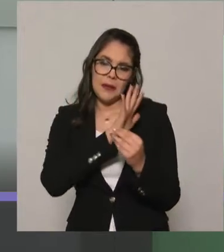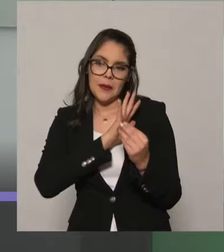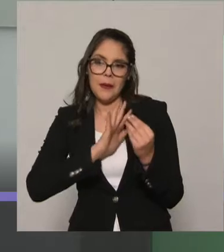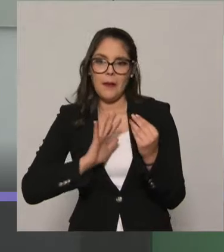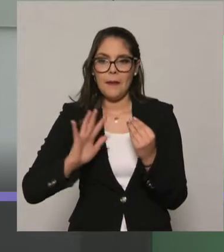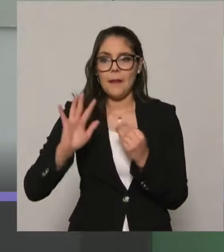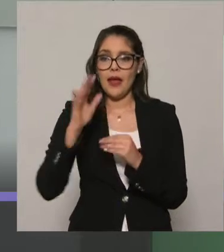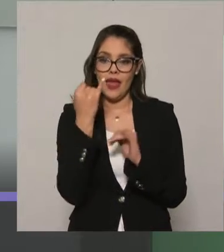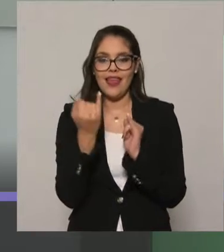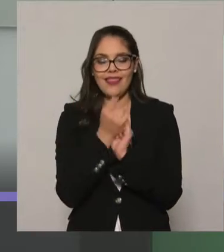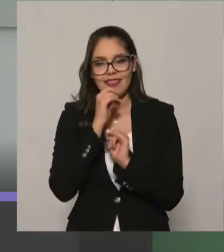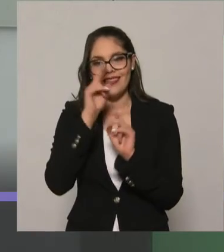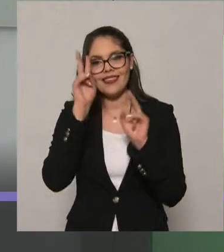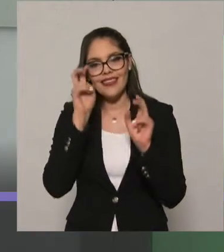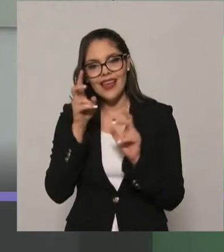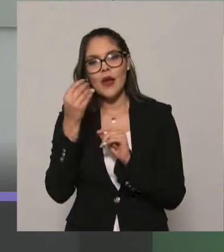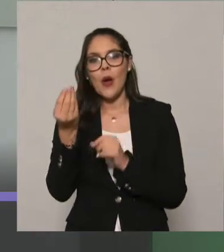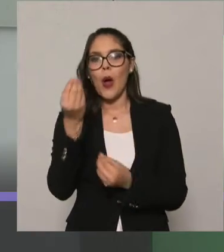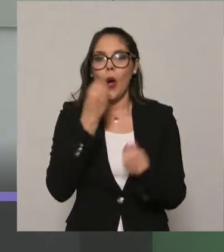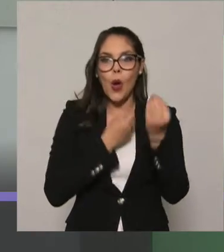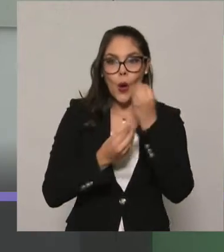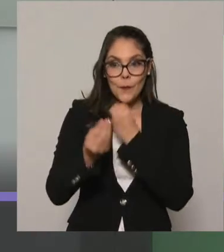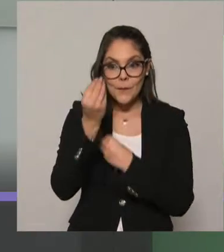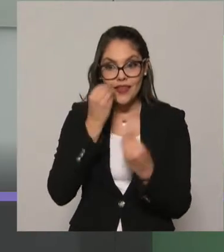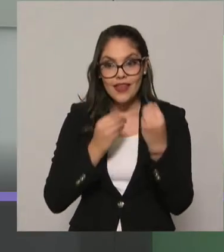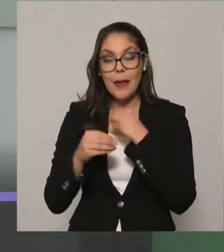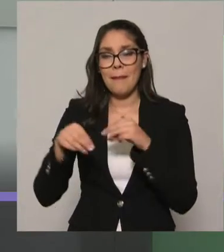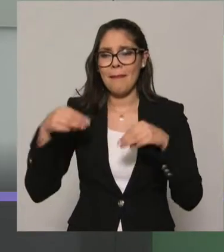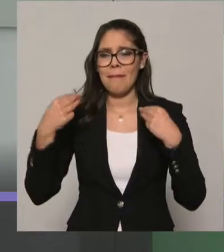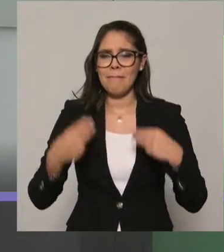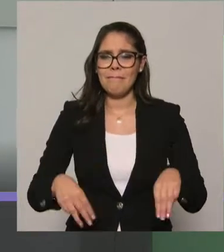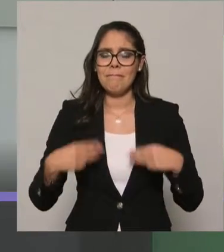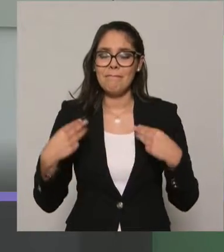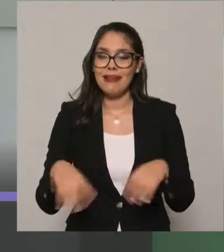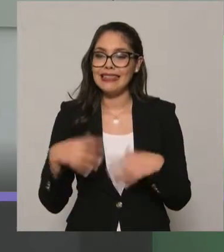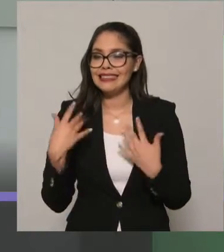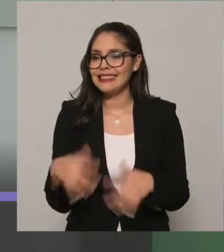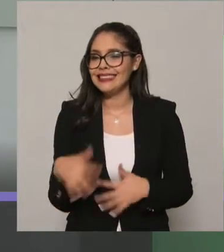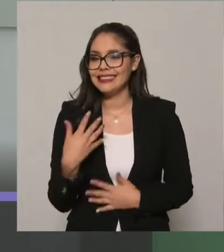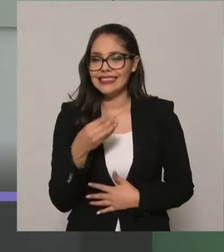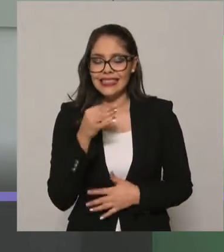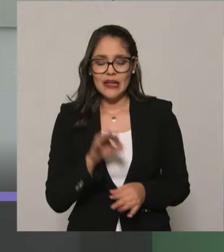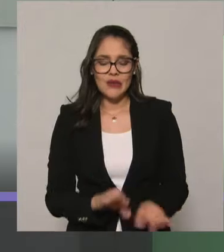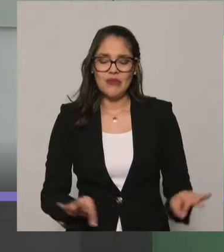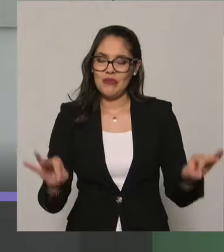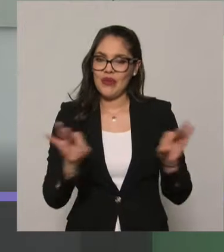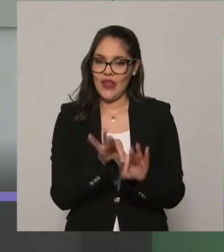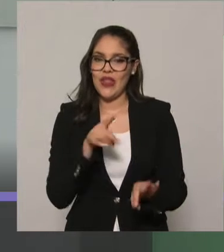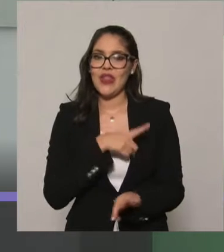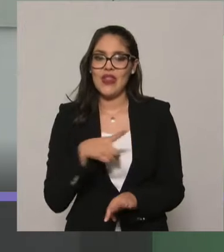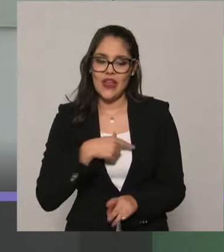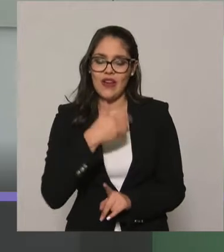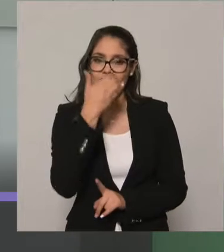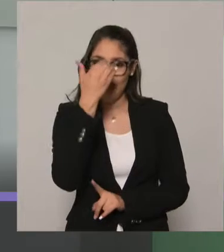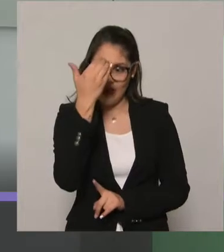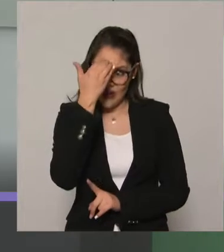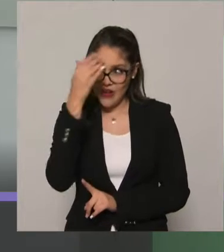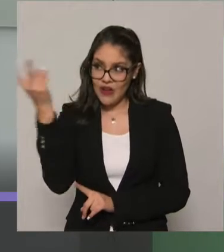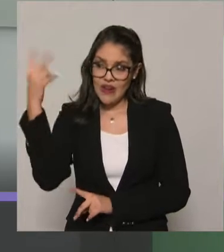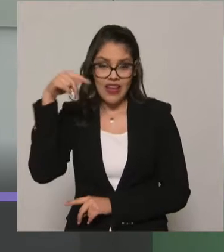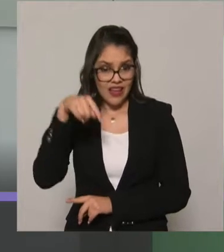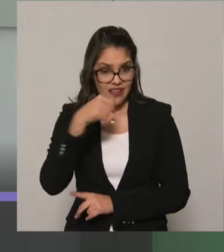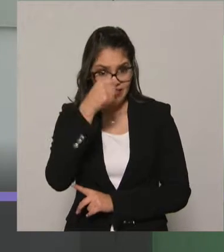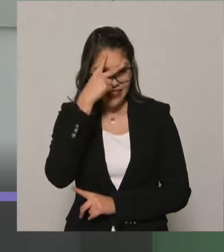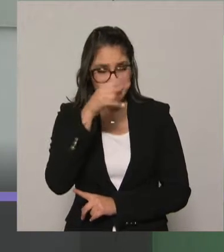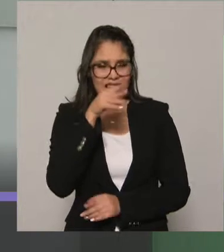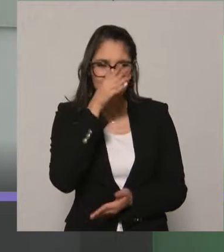se mezcla ahí el tema de la gastronomía, pero tienes los mercados es algo muy importante que hay que conocer cuando uno viene a la